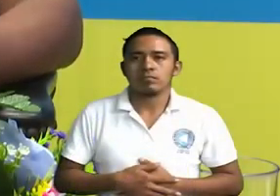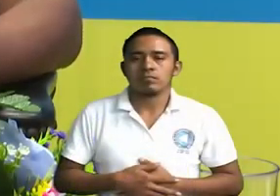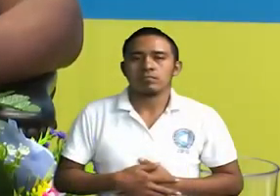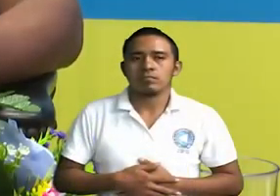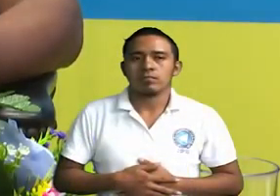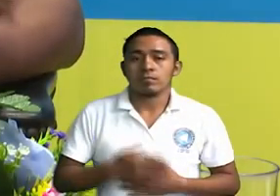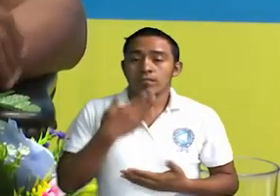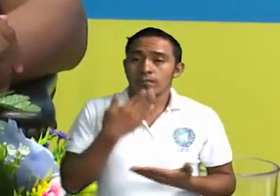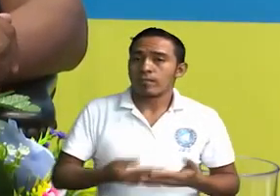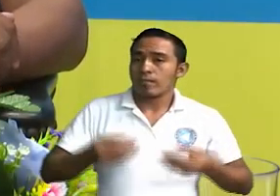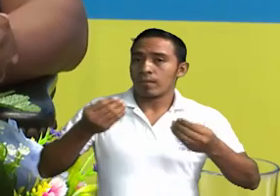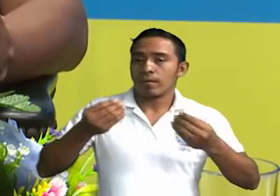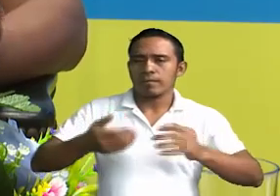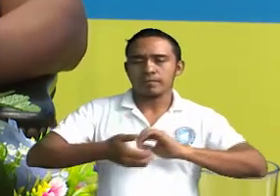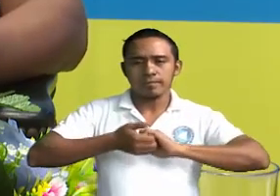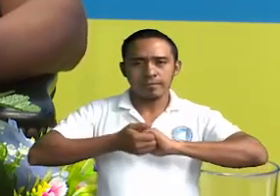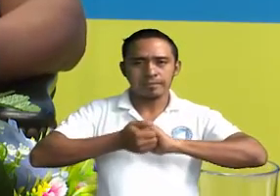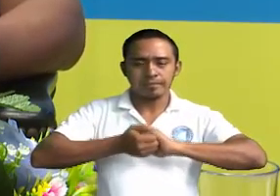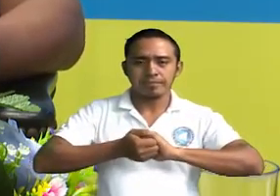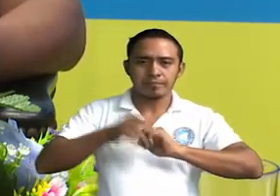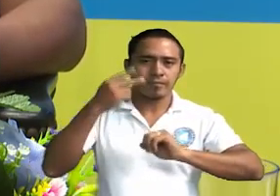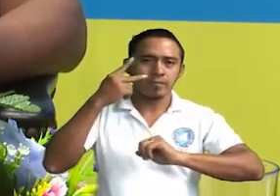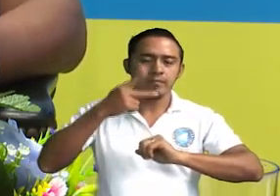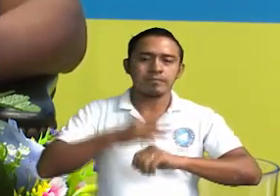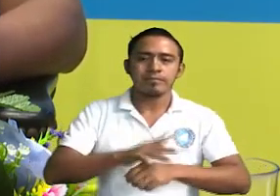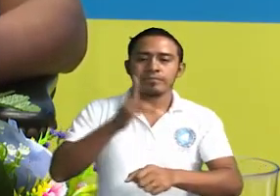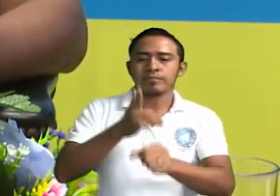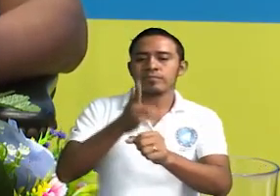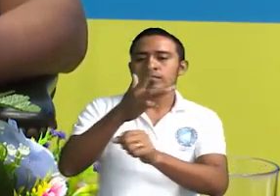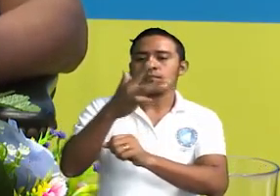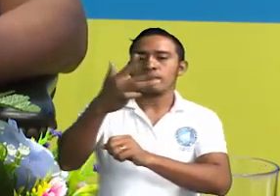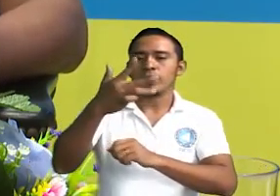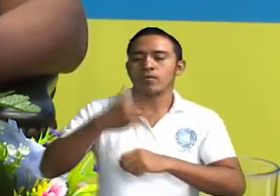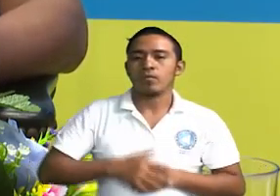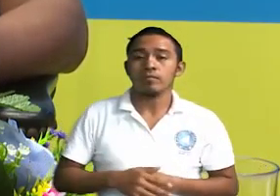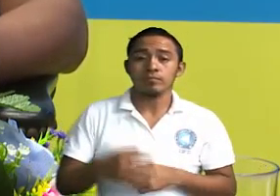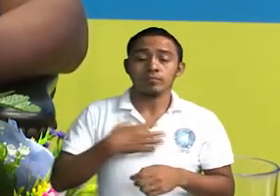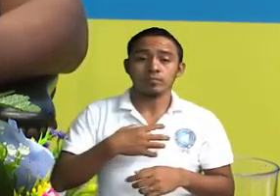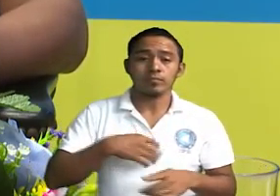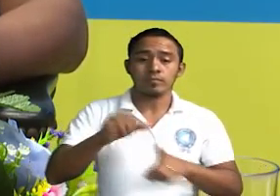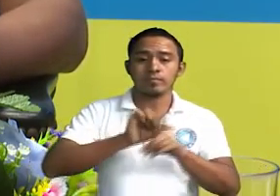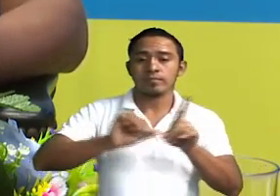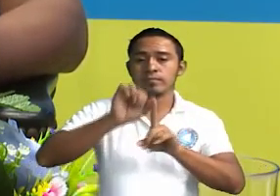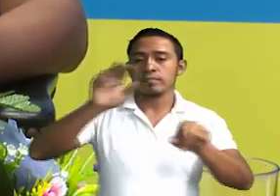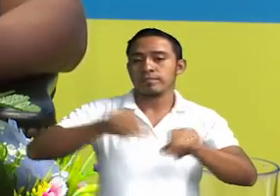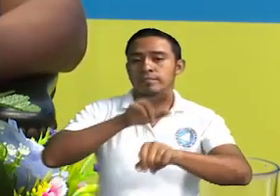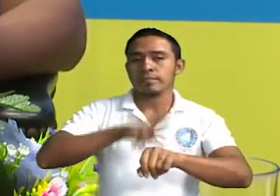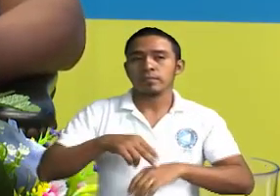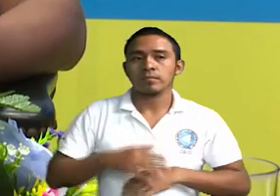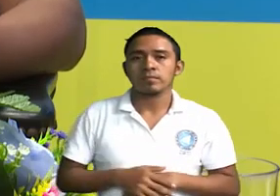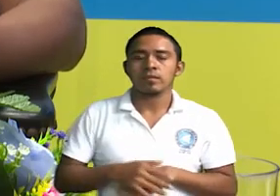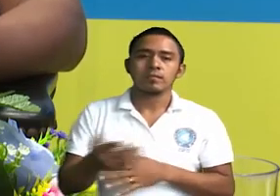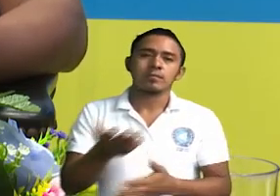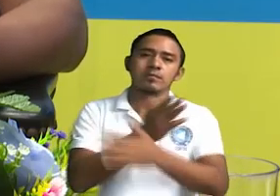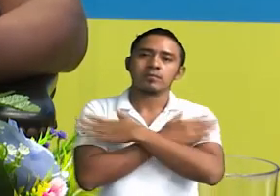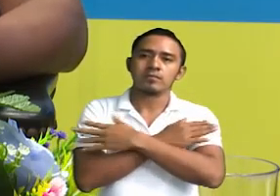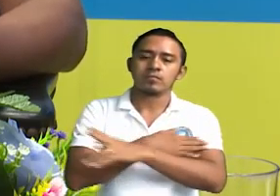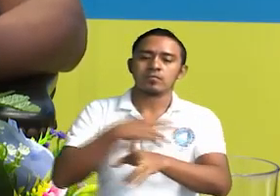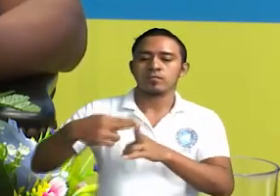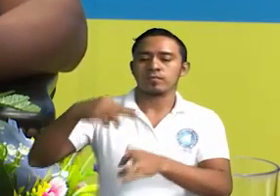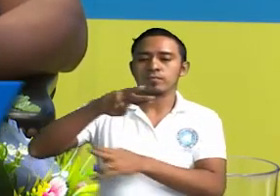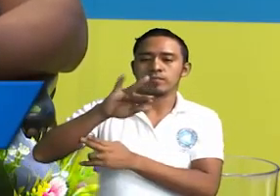muchas gracias amigos televidentes por su fiel sintonía y al canal 98 el canal parlamentario el canal de la asamblea nacional les saluda miguel carranza